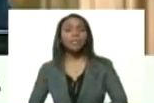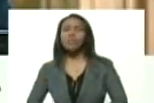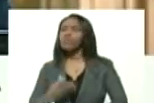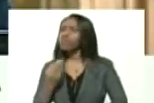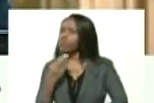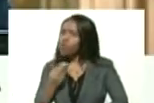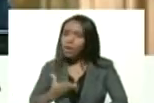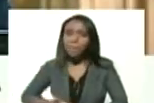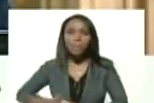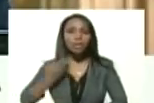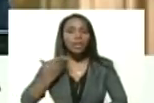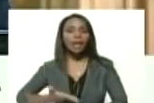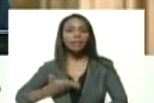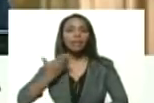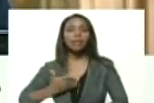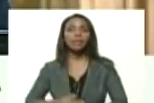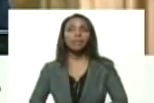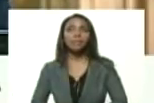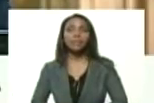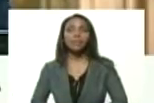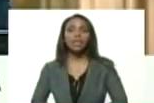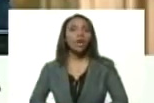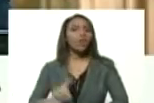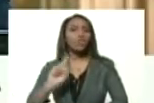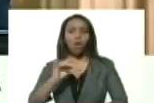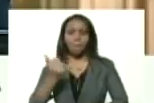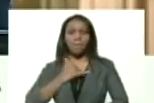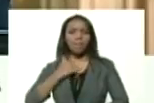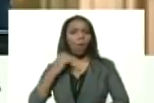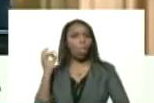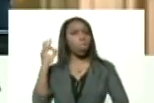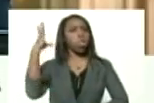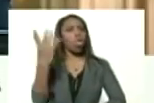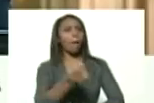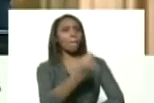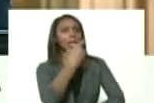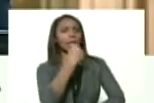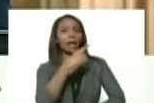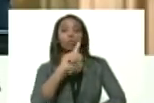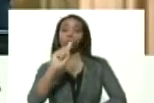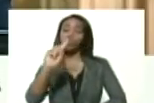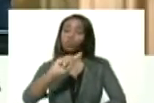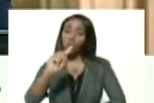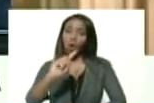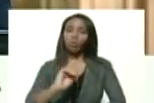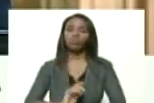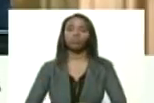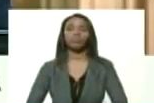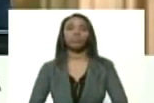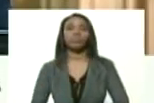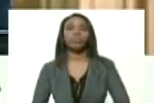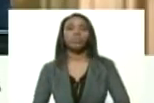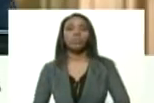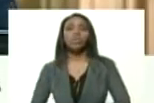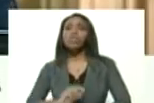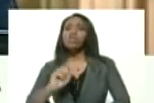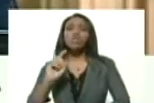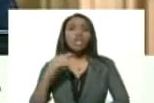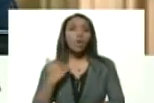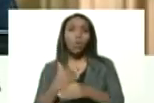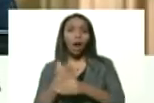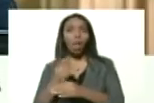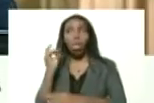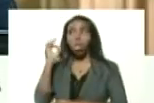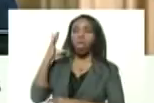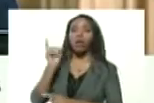importante no se automedique no se automedique no subestimes tampoco